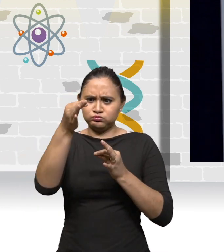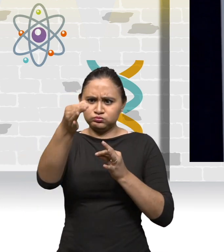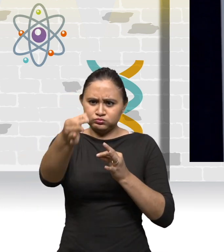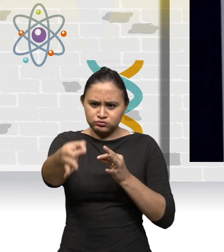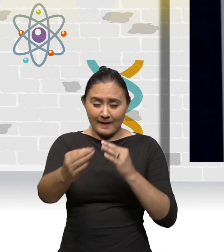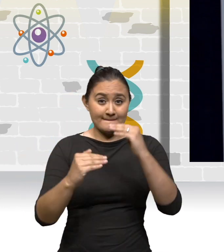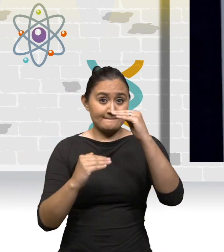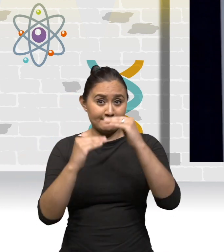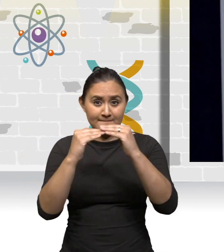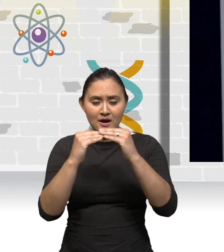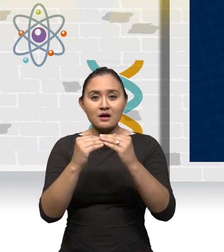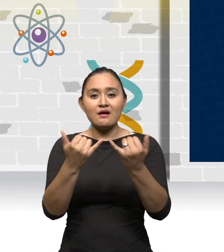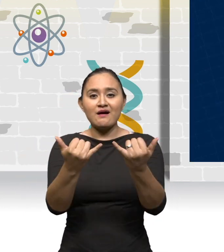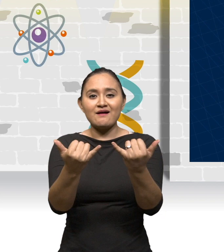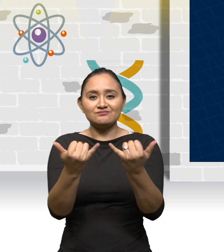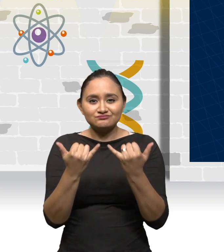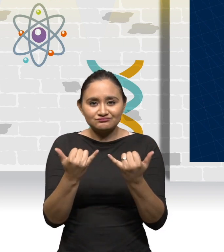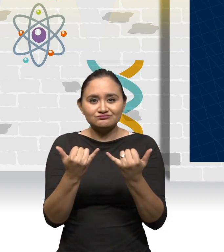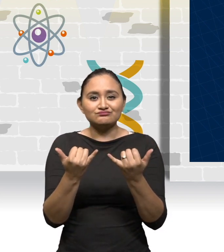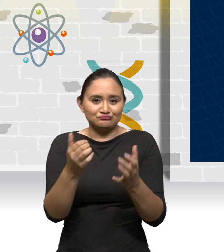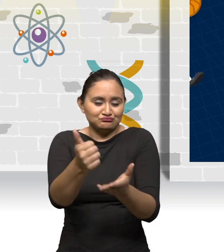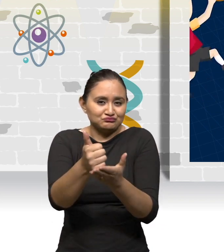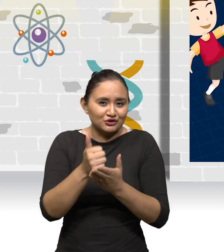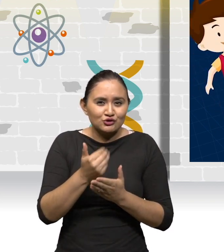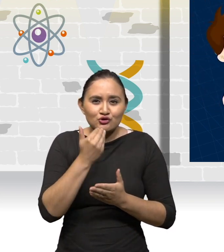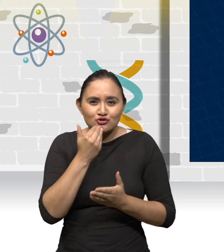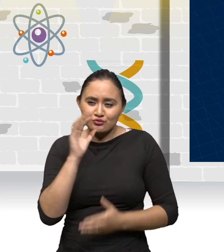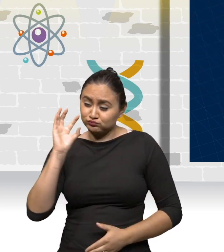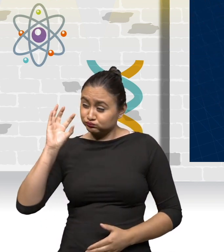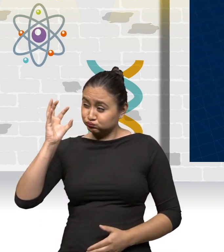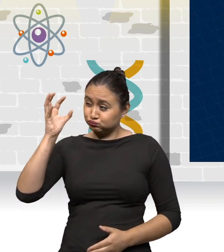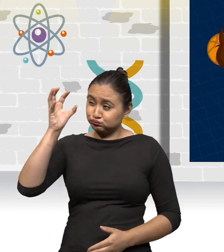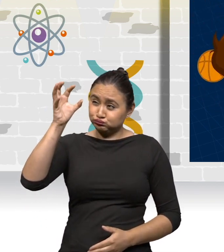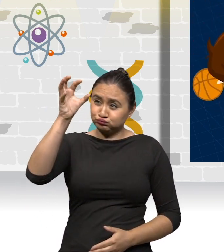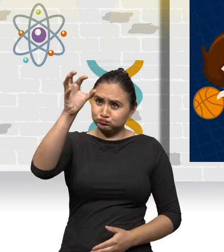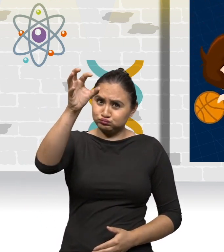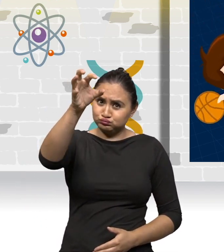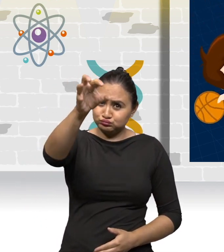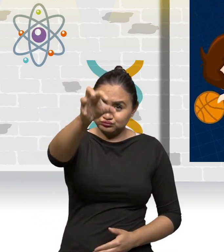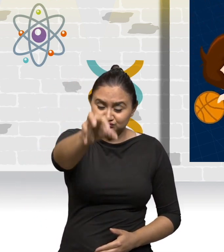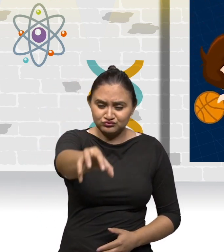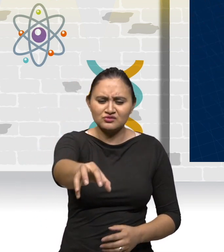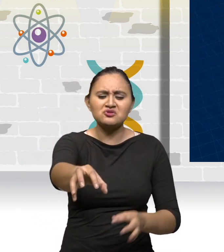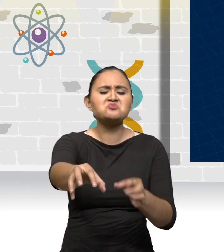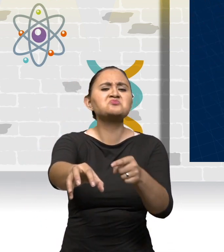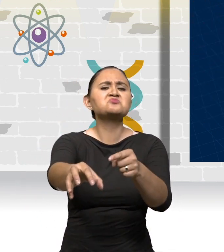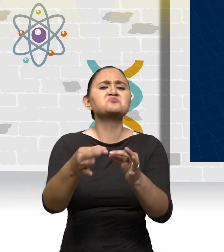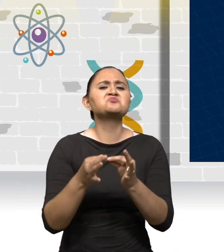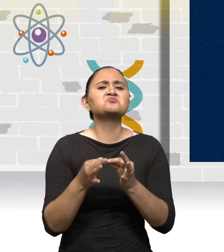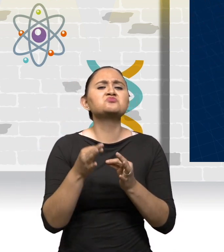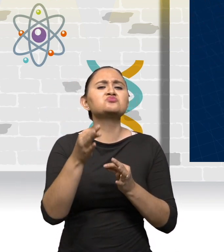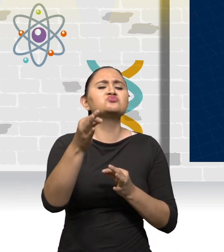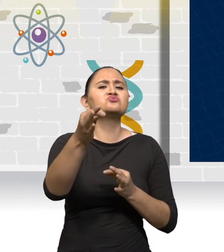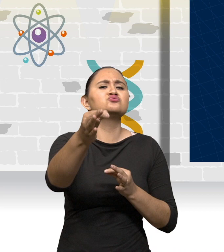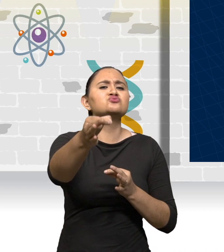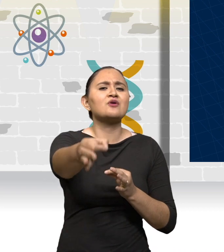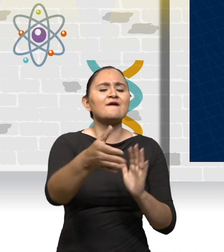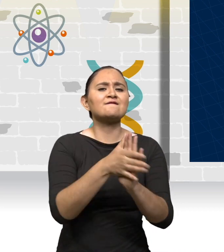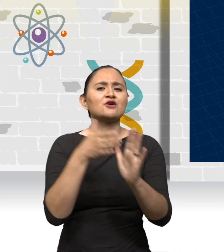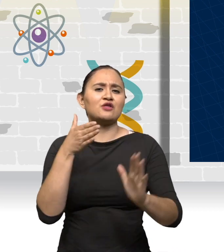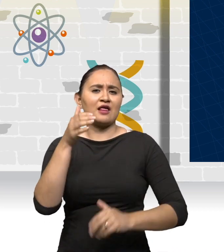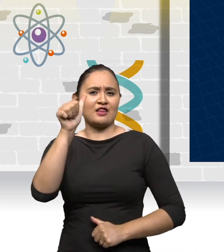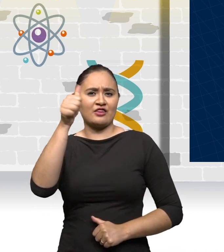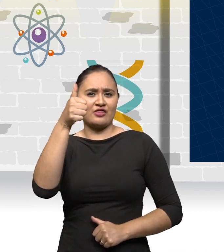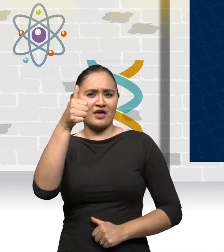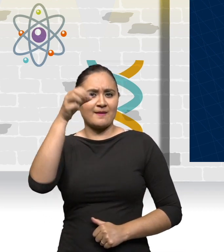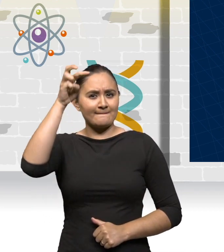punto caerá nuestro proyectil. Por ejemplo, podemos calcular a qué distancia caerá una pelota lanzada por un niño con una velocidad